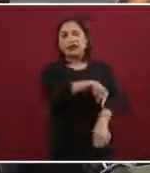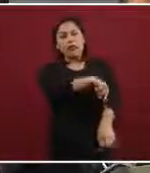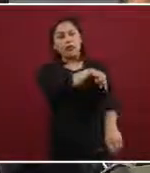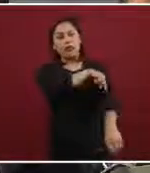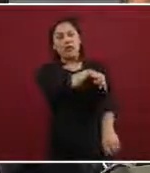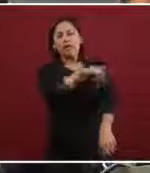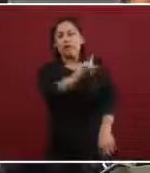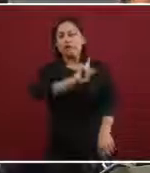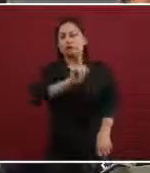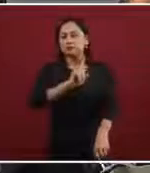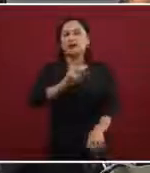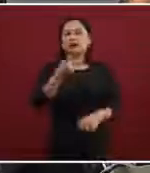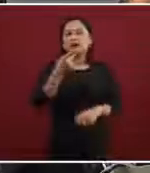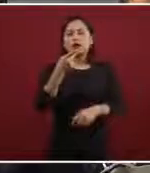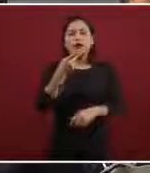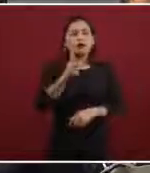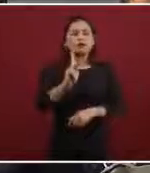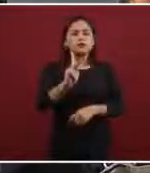tratar